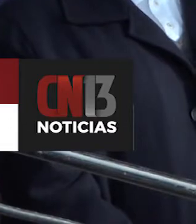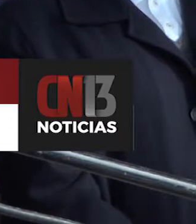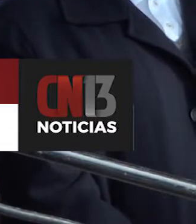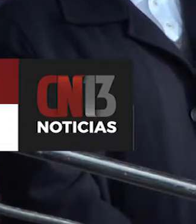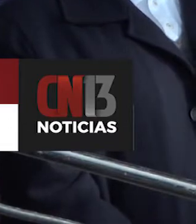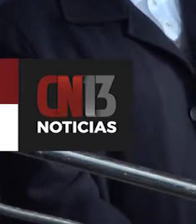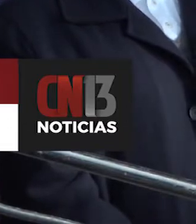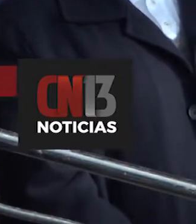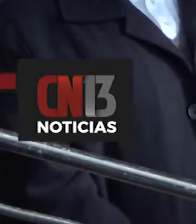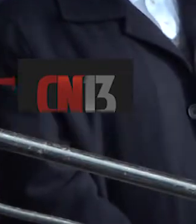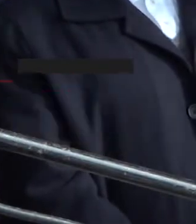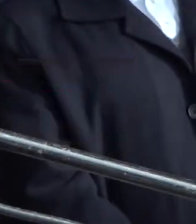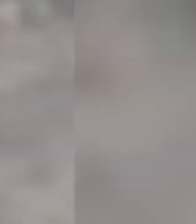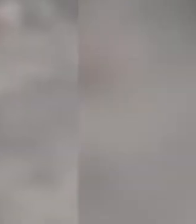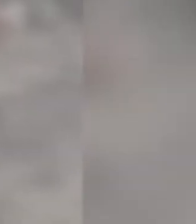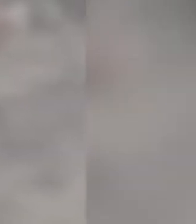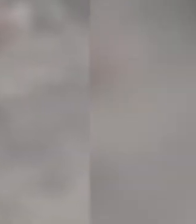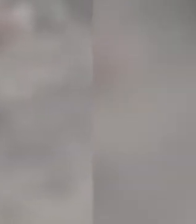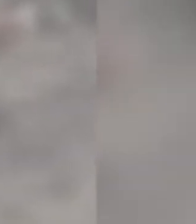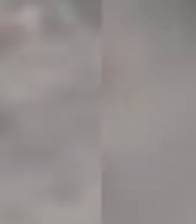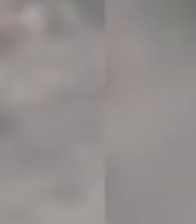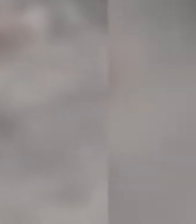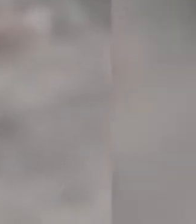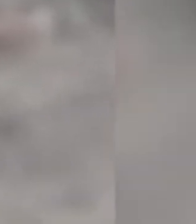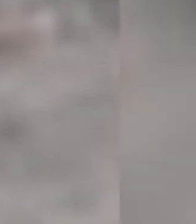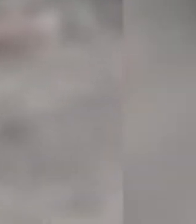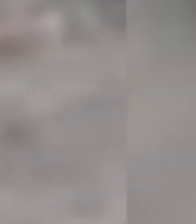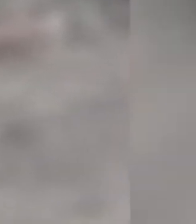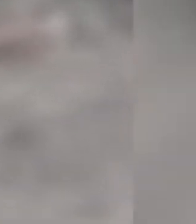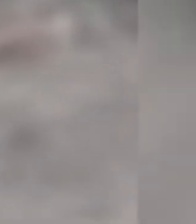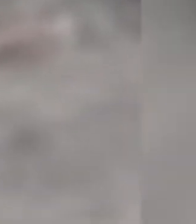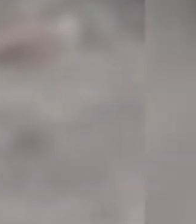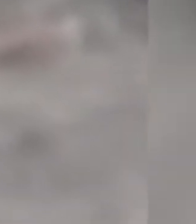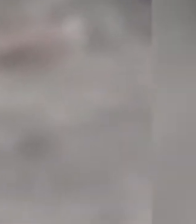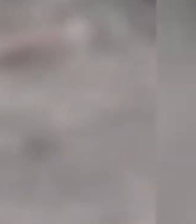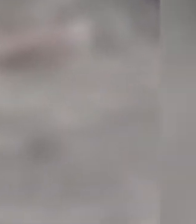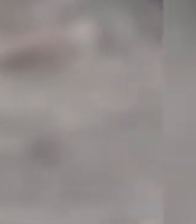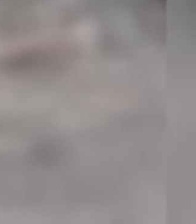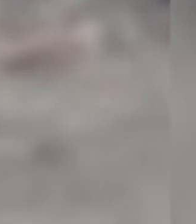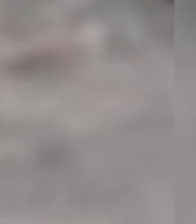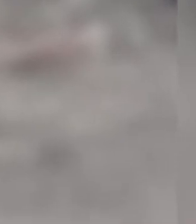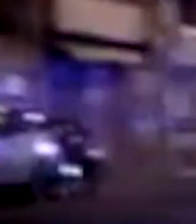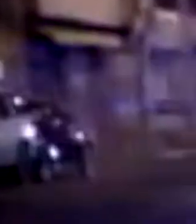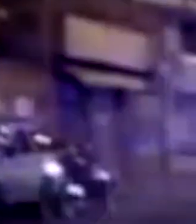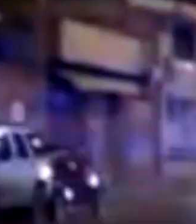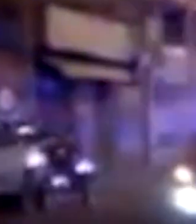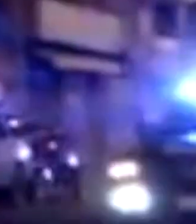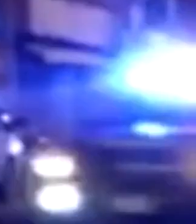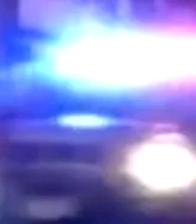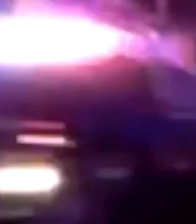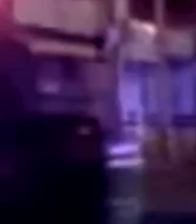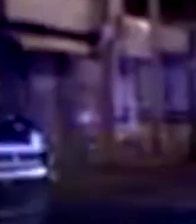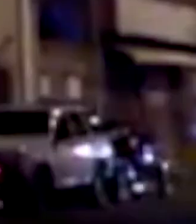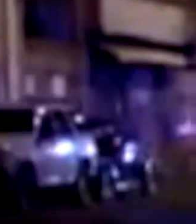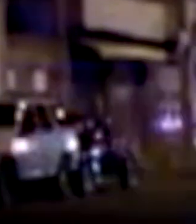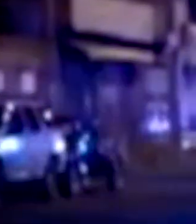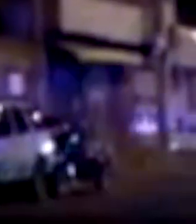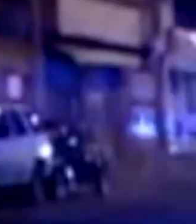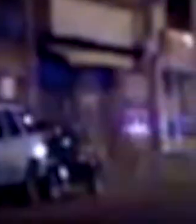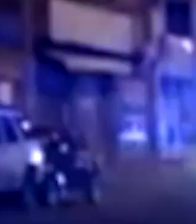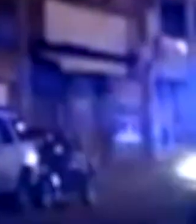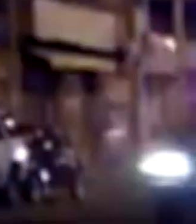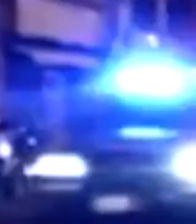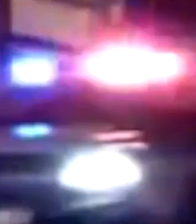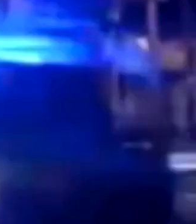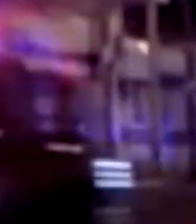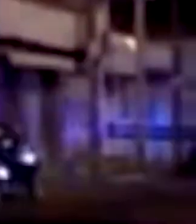Manuel Carreras López, para que aplique el recurso de 17.8 millones de pesos asignados para la alerta de género en la entidad. Le pidió dejar